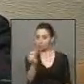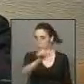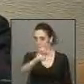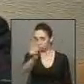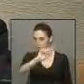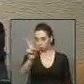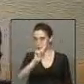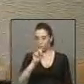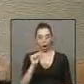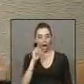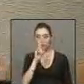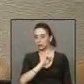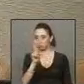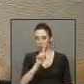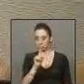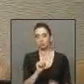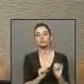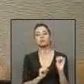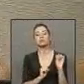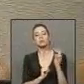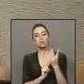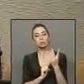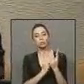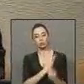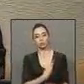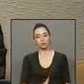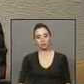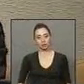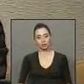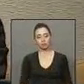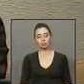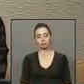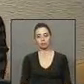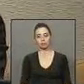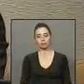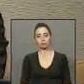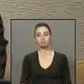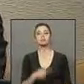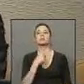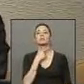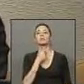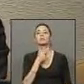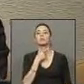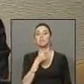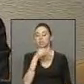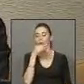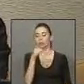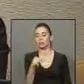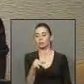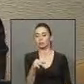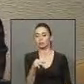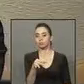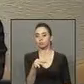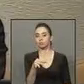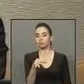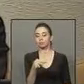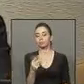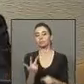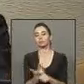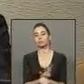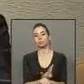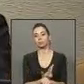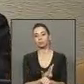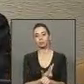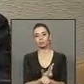así. En segundo lugar, Presidente, quisiera señalar que por desgracia